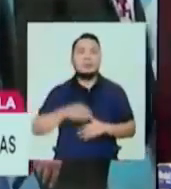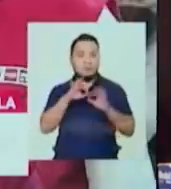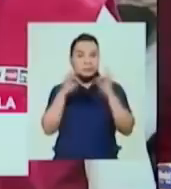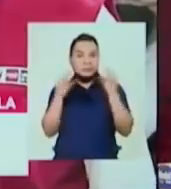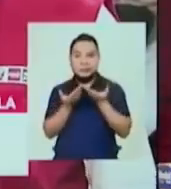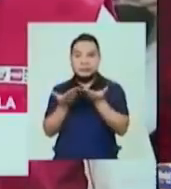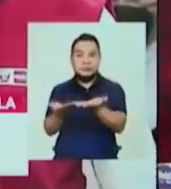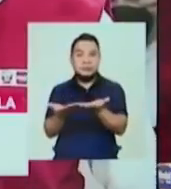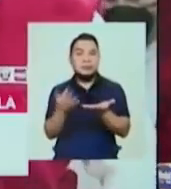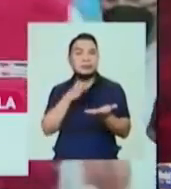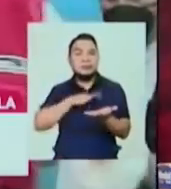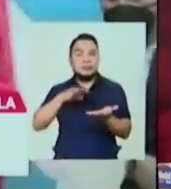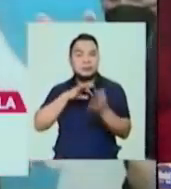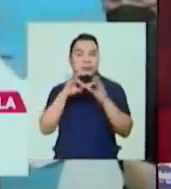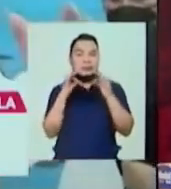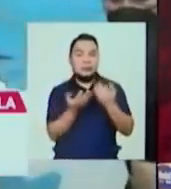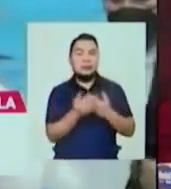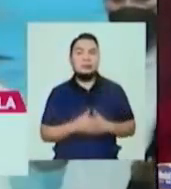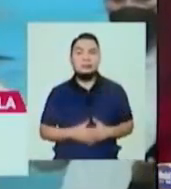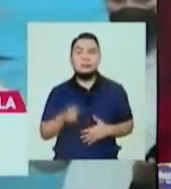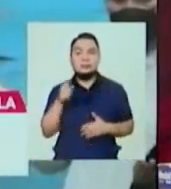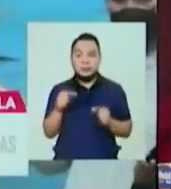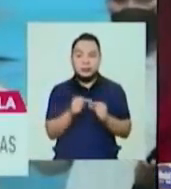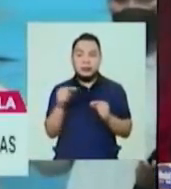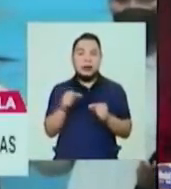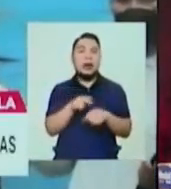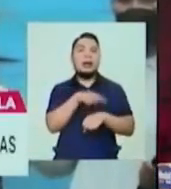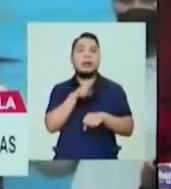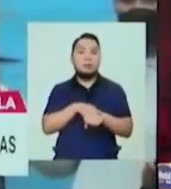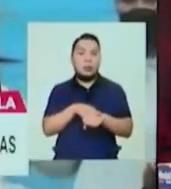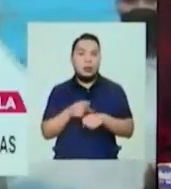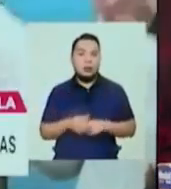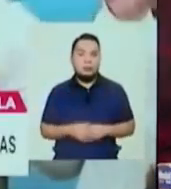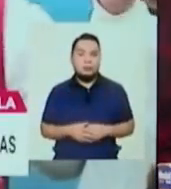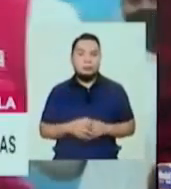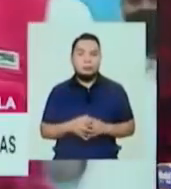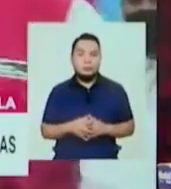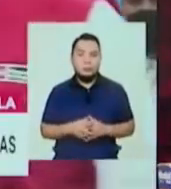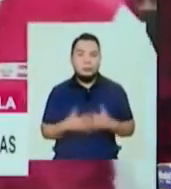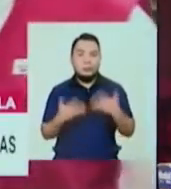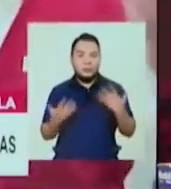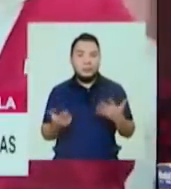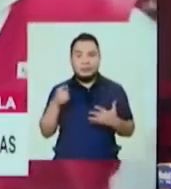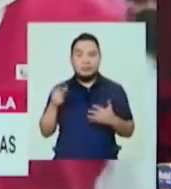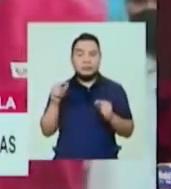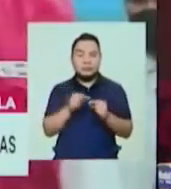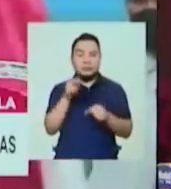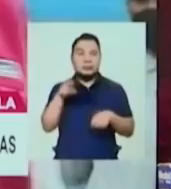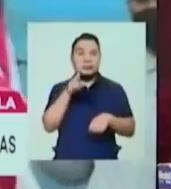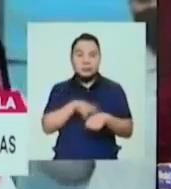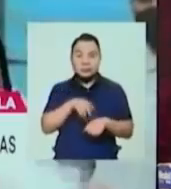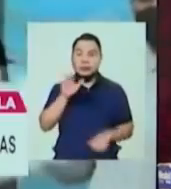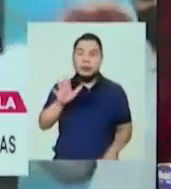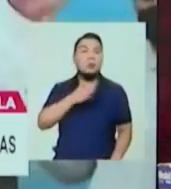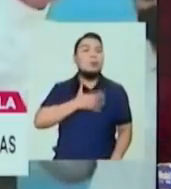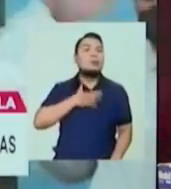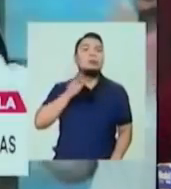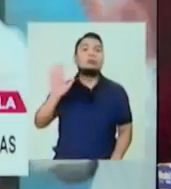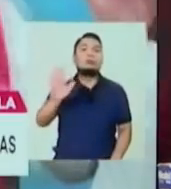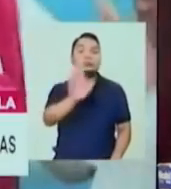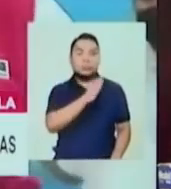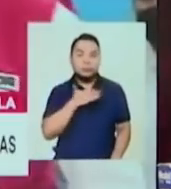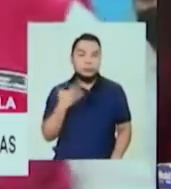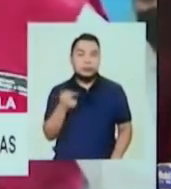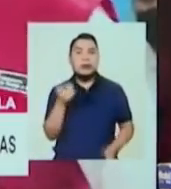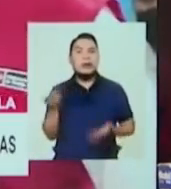contrato del gas, a ver qué vas a renegociar. Que voy a cambiar la ley de minería, a ver qué vas a cambiar. ¿Cómo lo